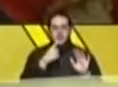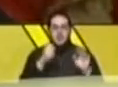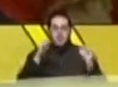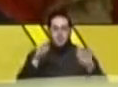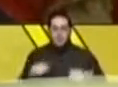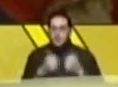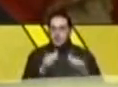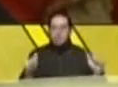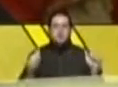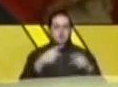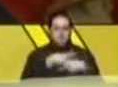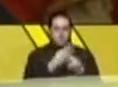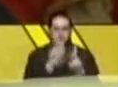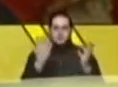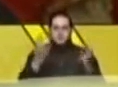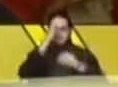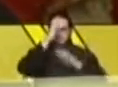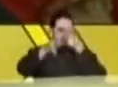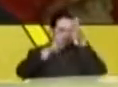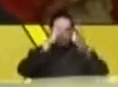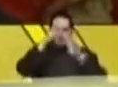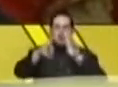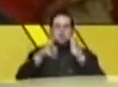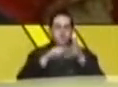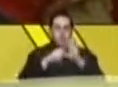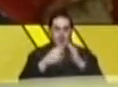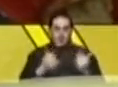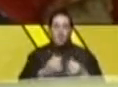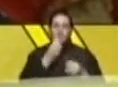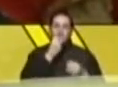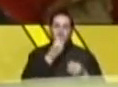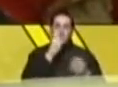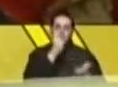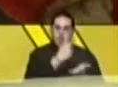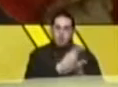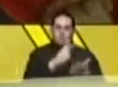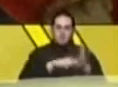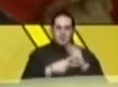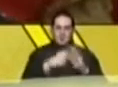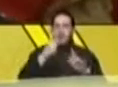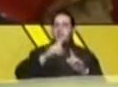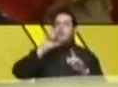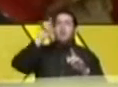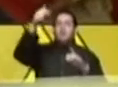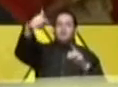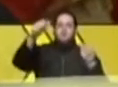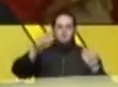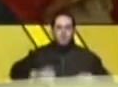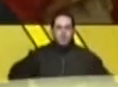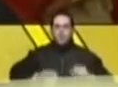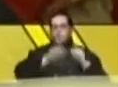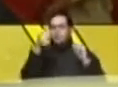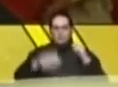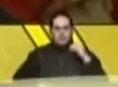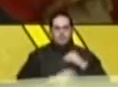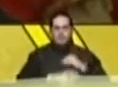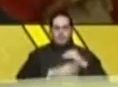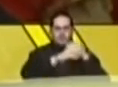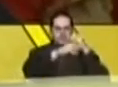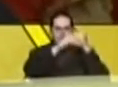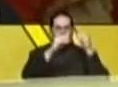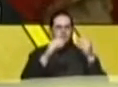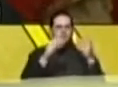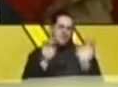tipo de producto, pues hoy estamos hablando de alimentos, pero nada impide que en una o dos semanas o en un mes, pues de repente el DACO entienda que también los productos de